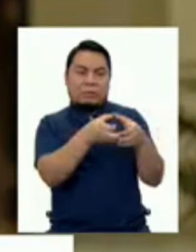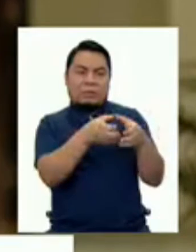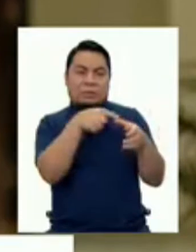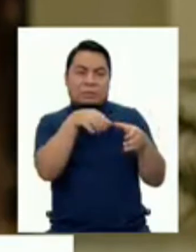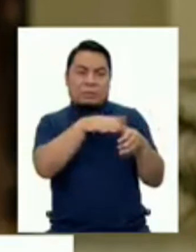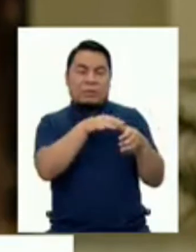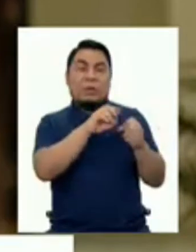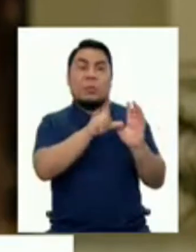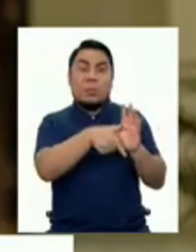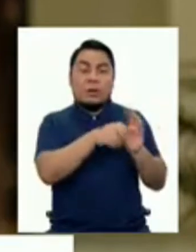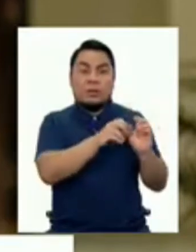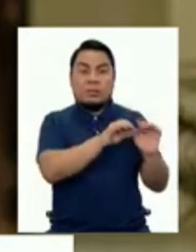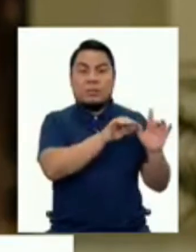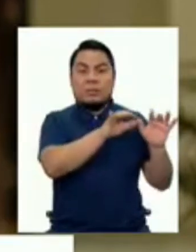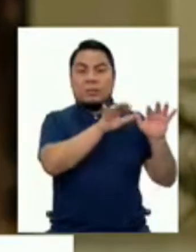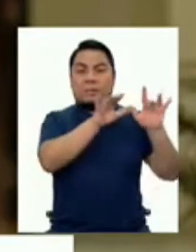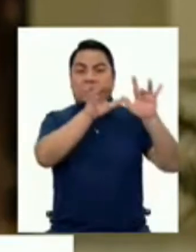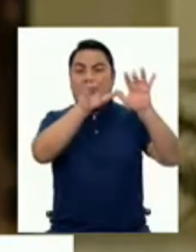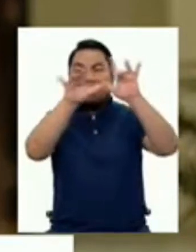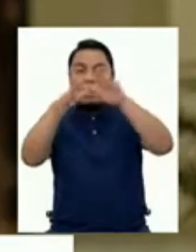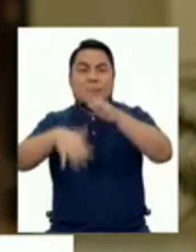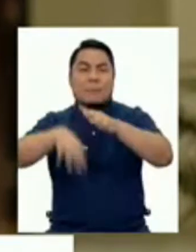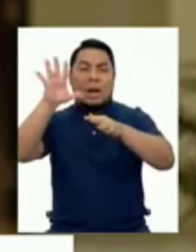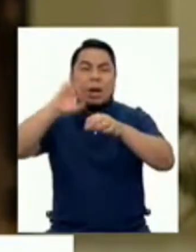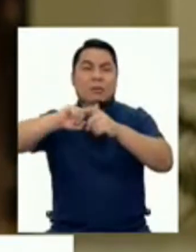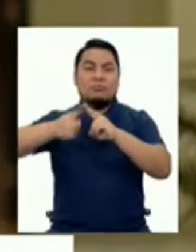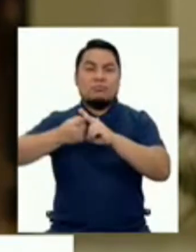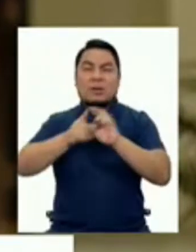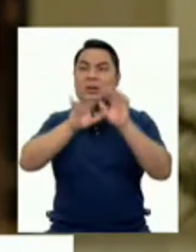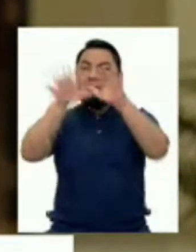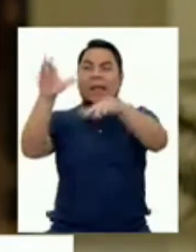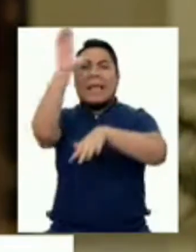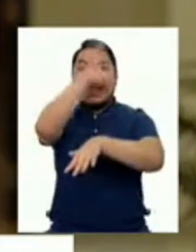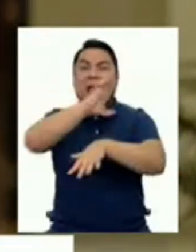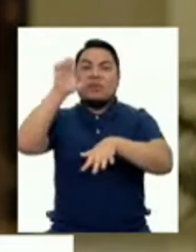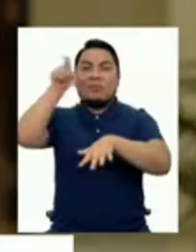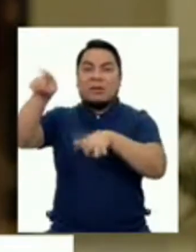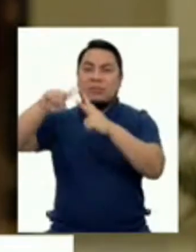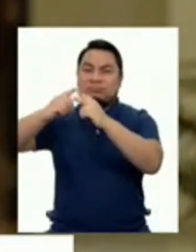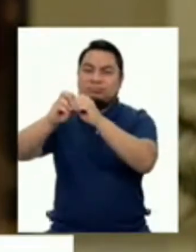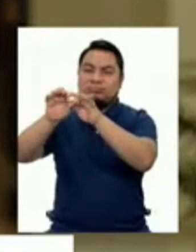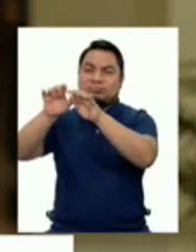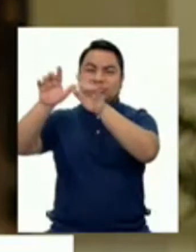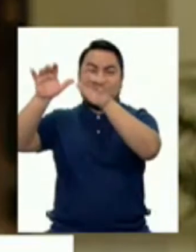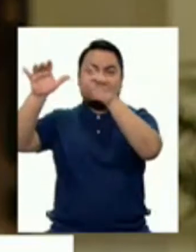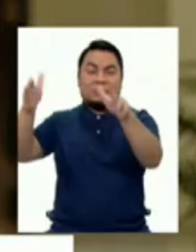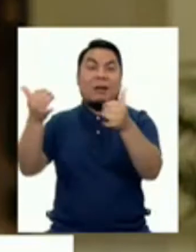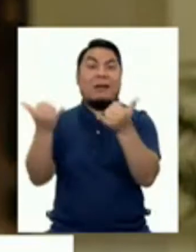el epicentro de la pandemia se trasladó a Europa. Y hoy